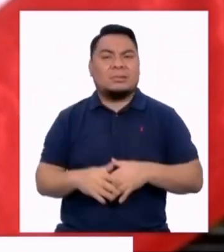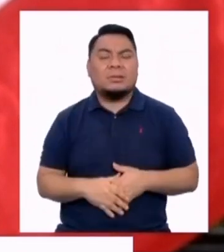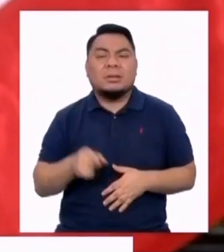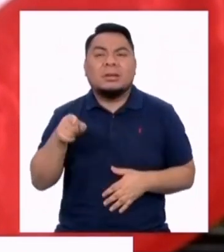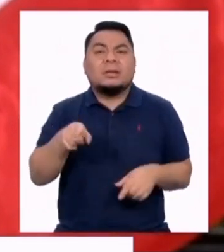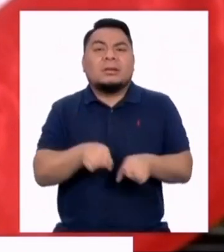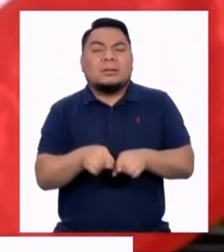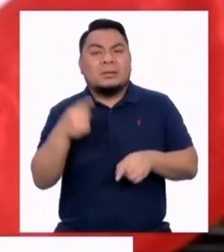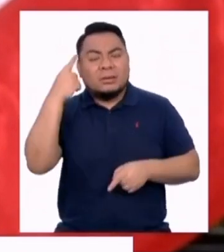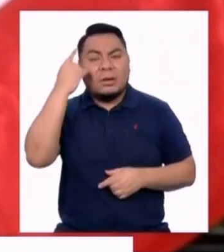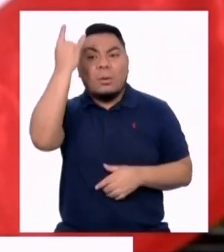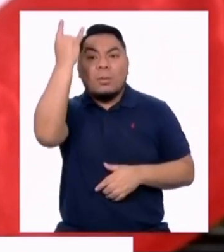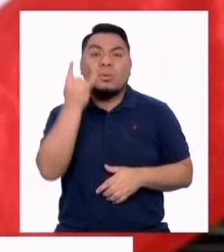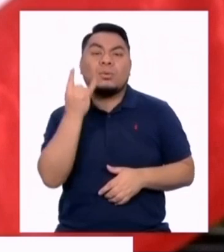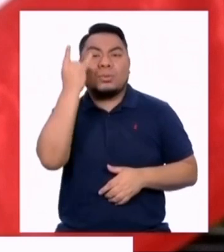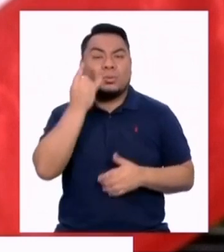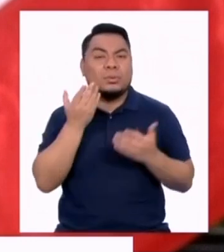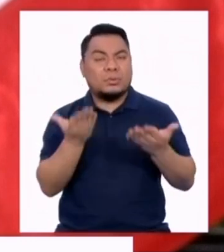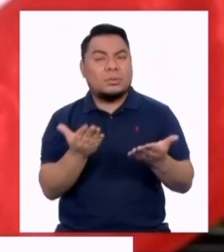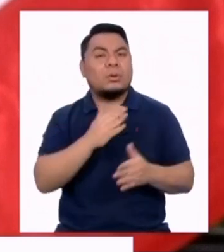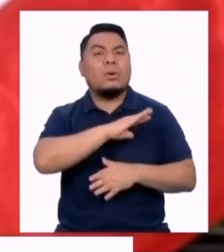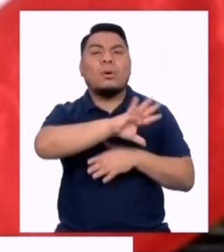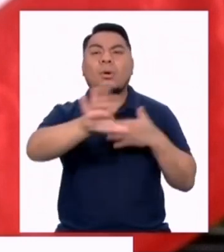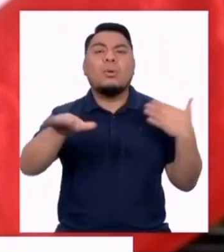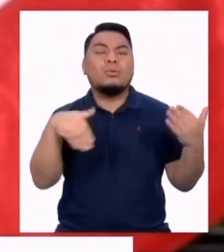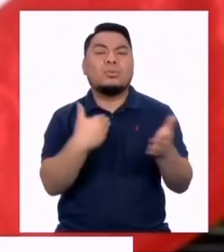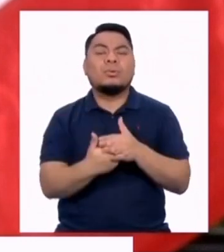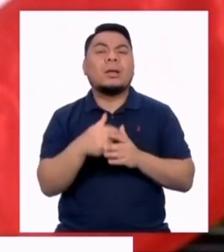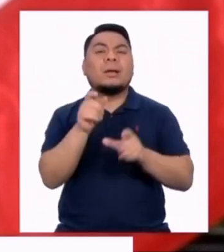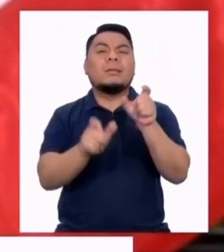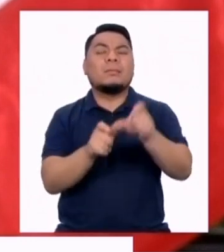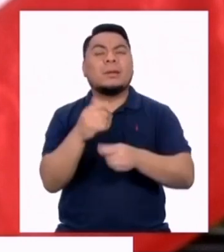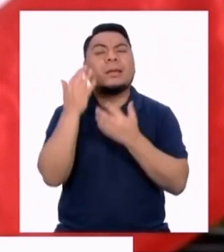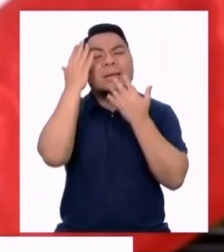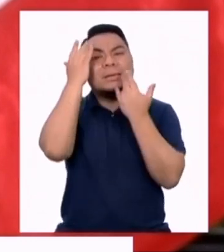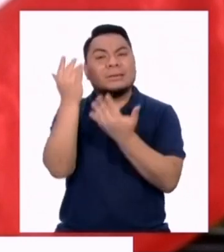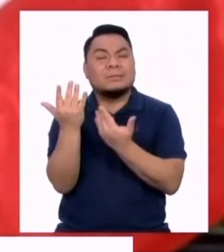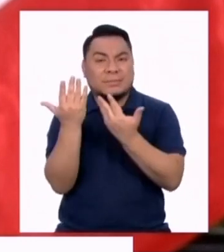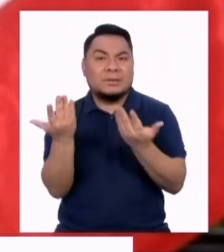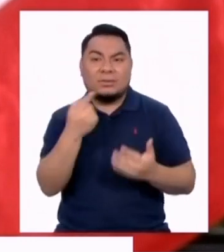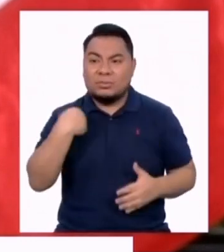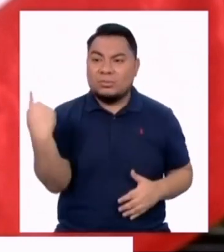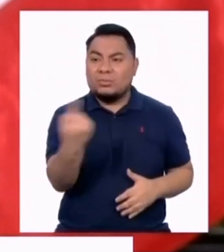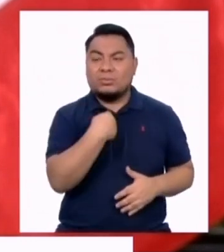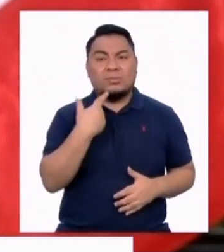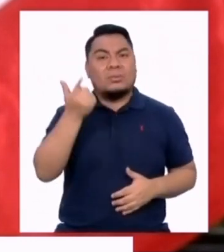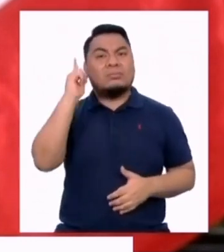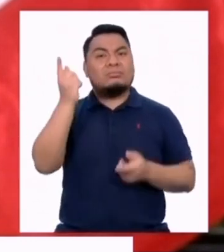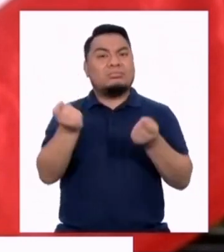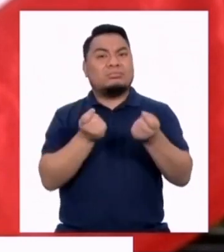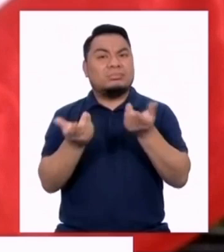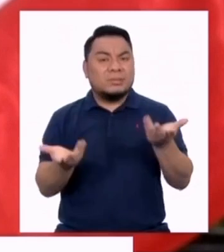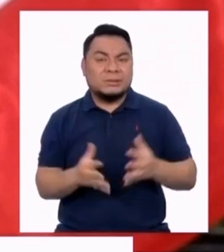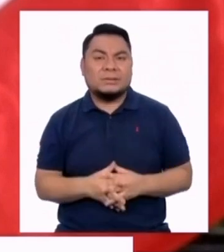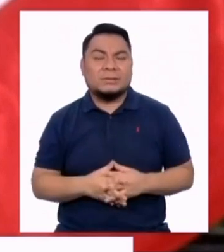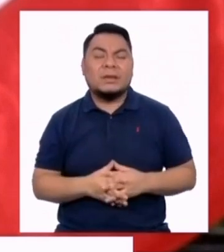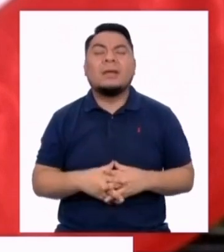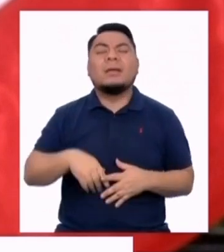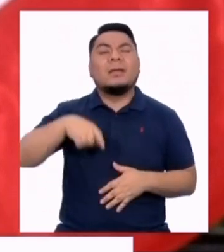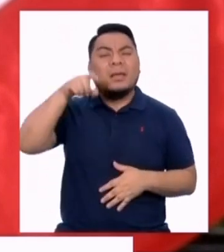espera de nosotros es tiempo de poner el país por